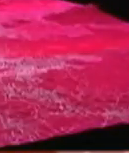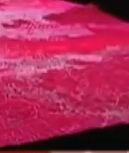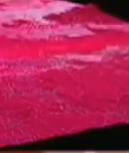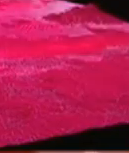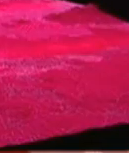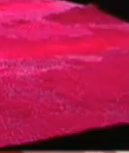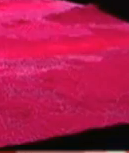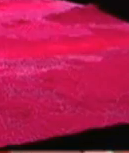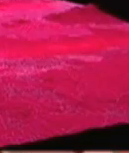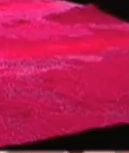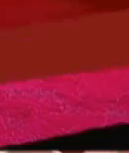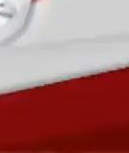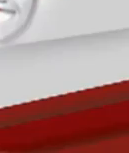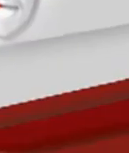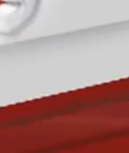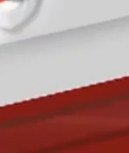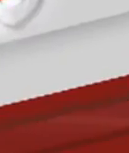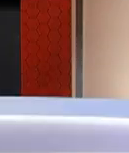Enríquez González.